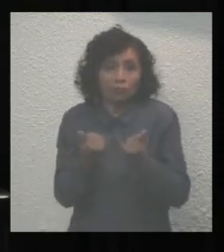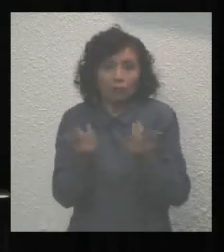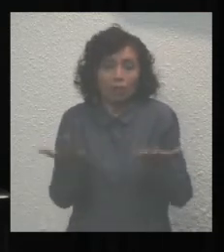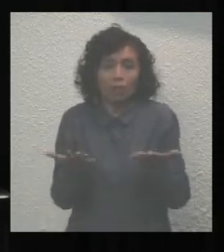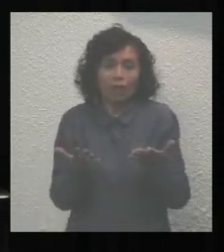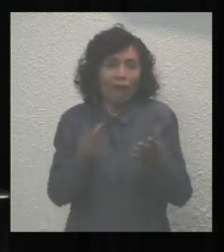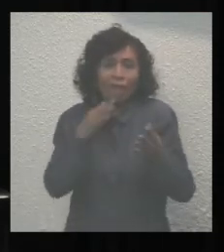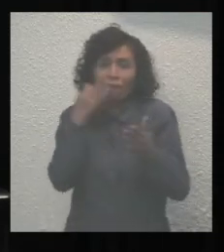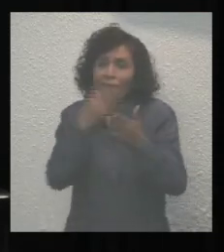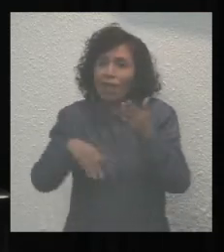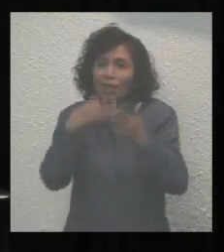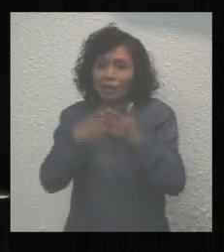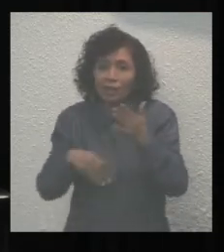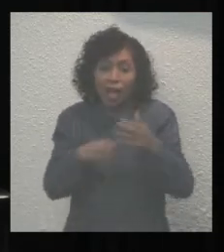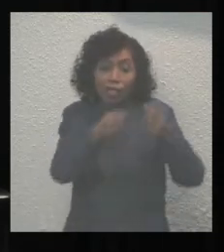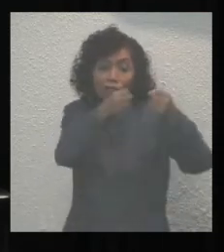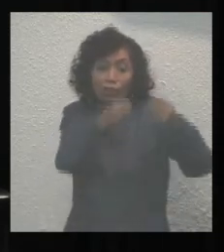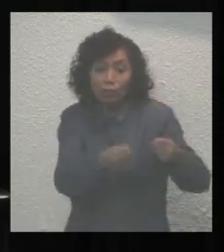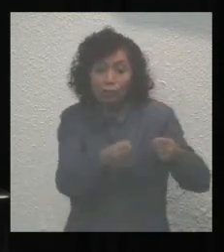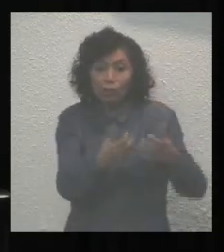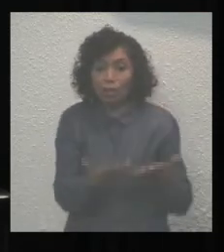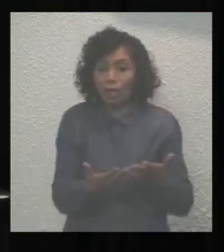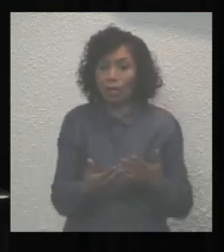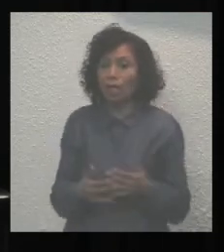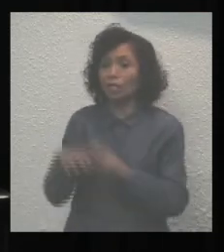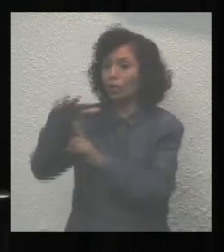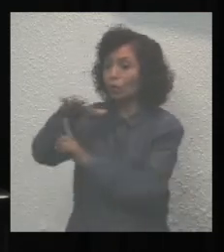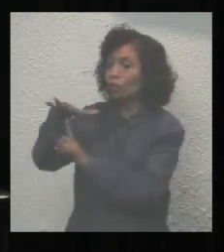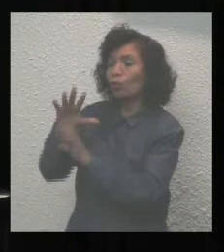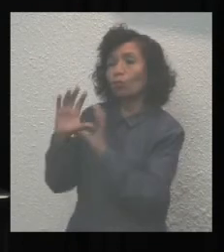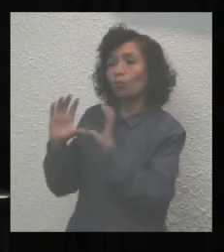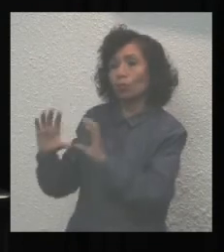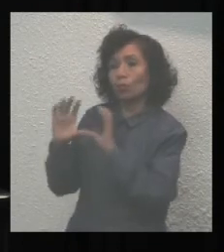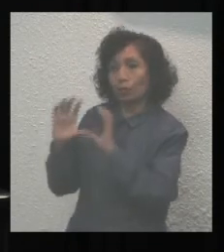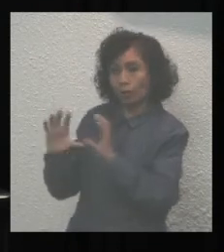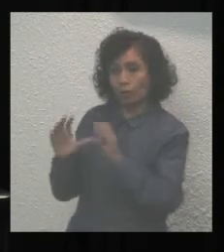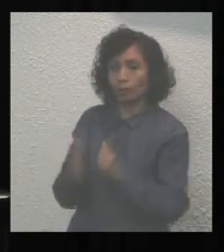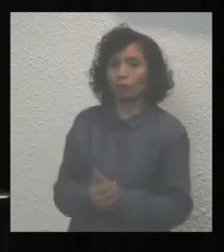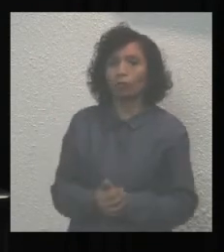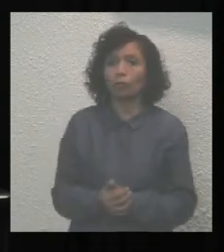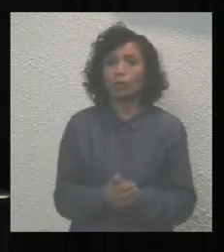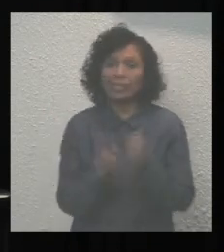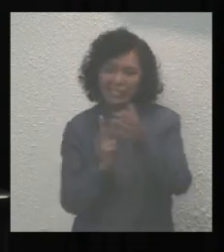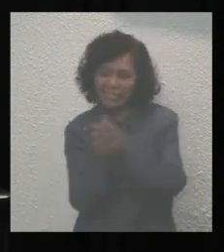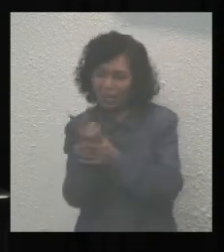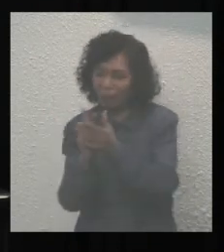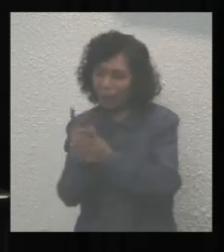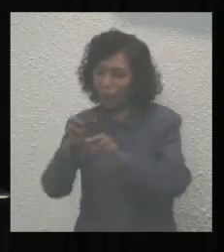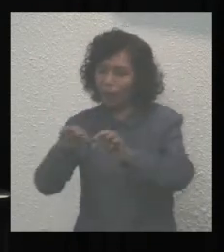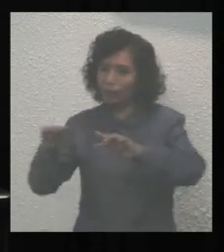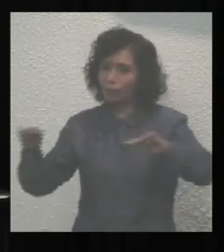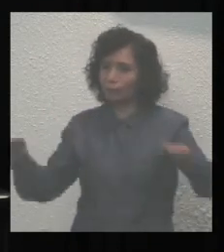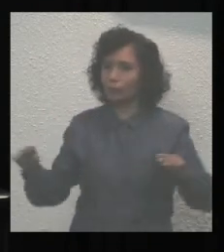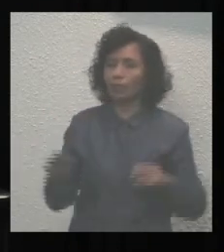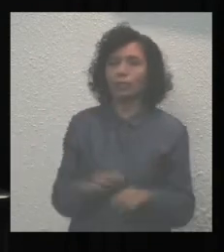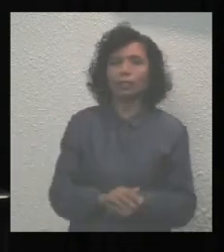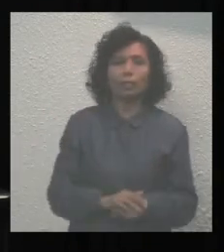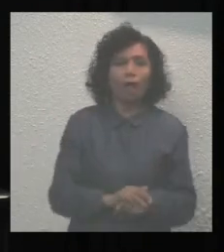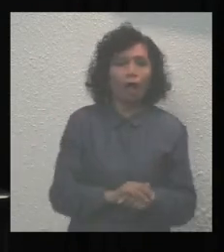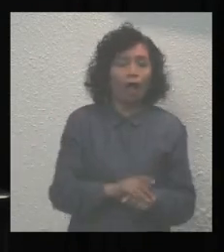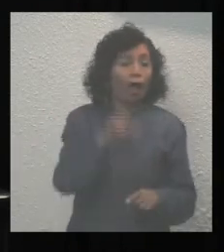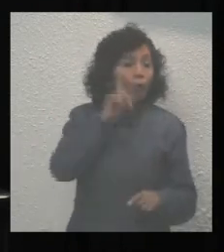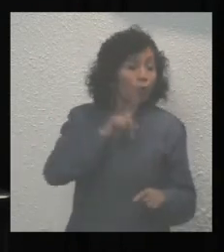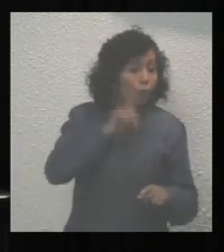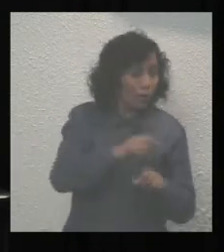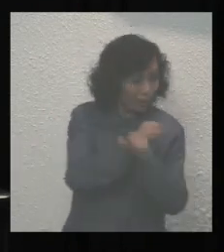mucho por hacer en cuanto a seguridad cuidado del medio ambiente manejo integral del sargazo protección y defensa de la mujer